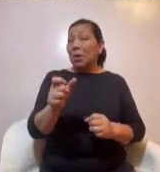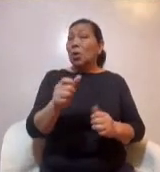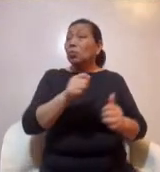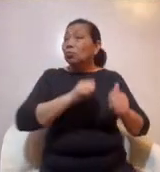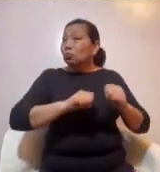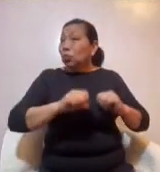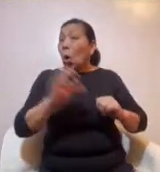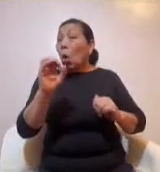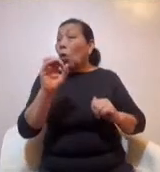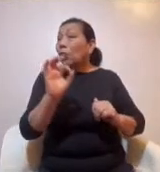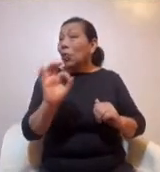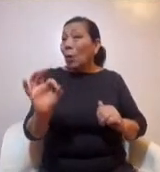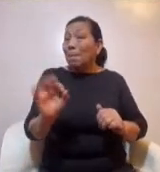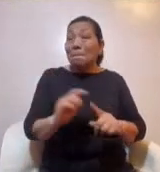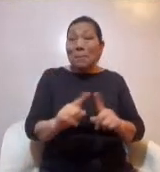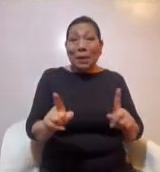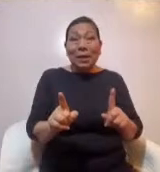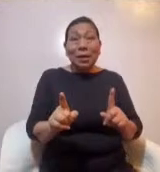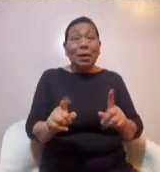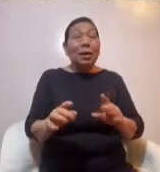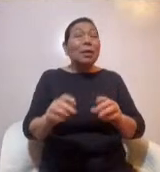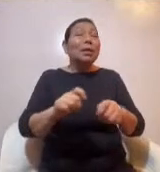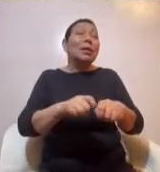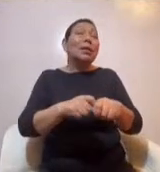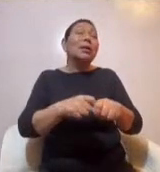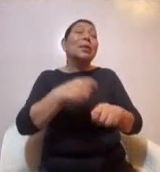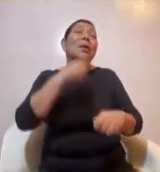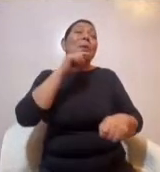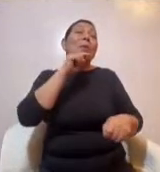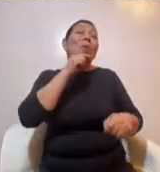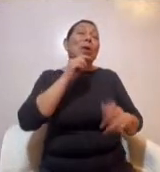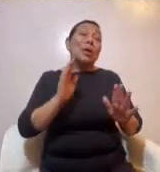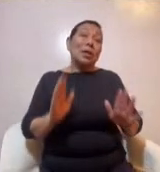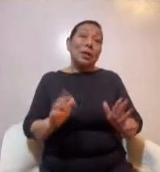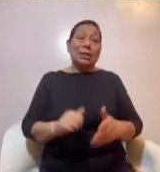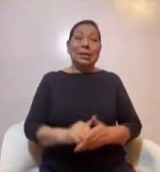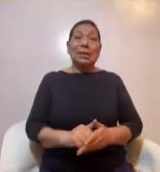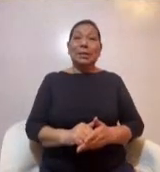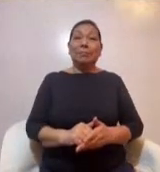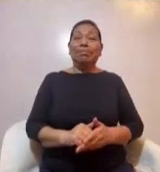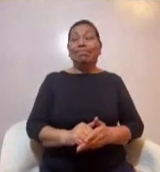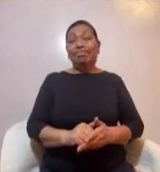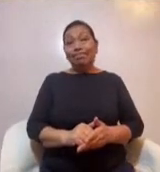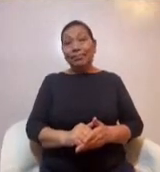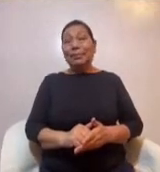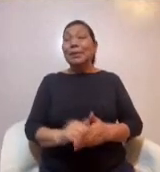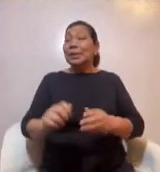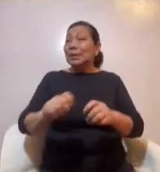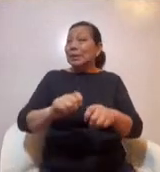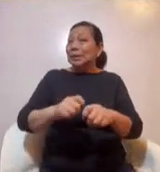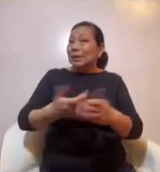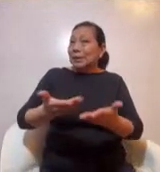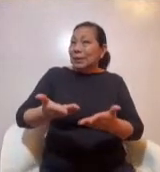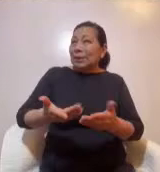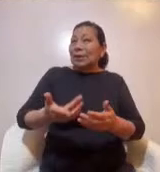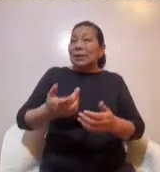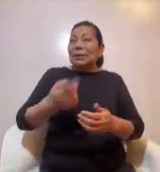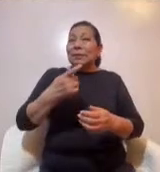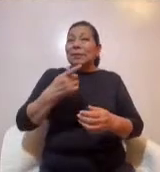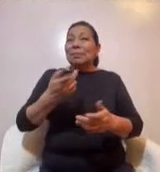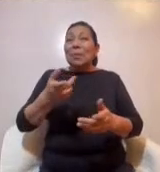esta persona era víctima o no, pero tiene que ver con la trata de mujeres, ¿no? Efectivamente, la